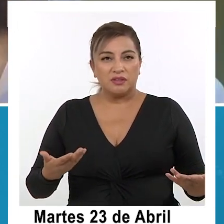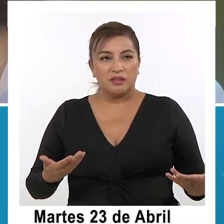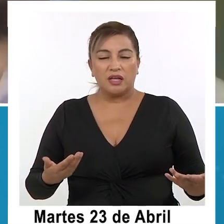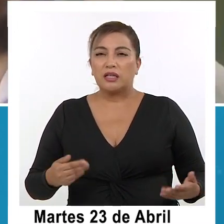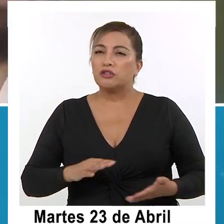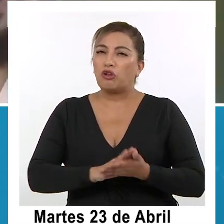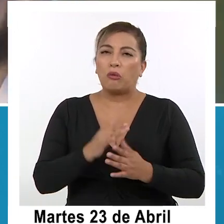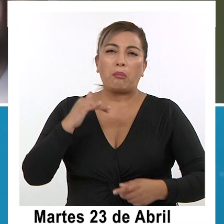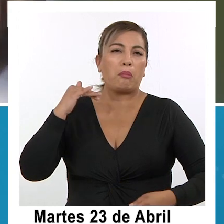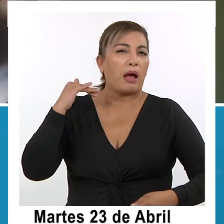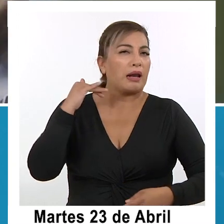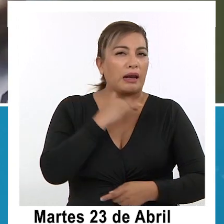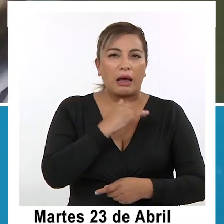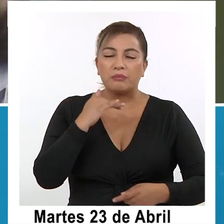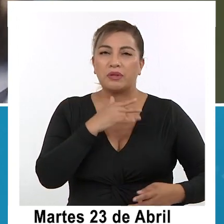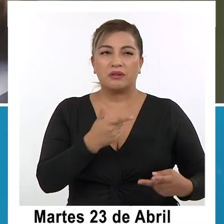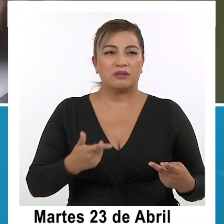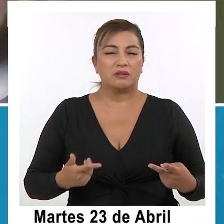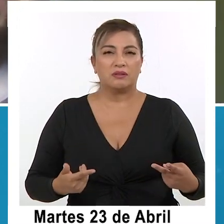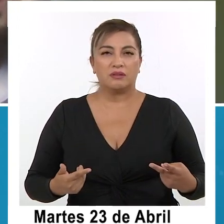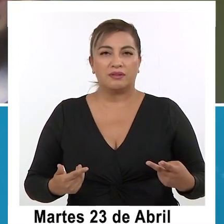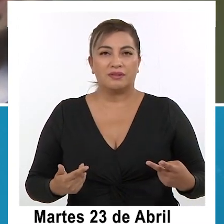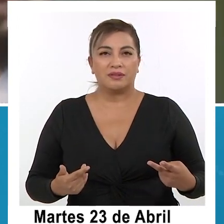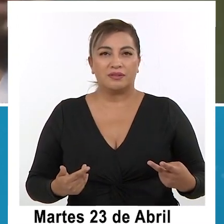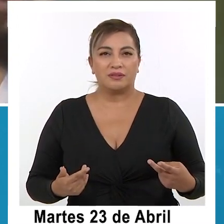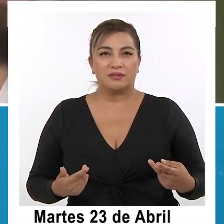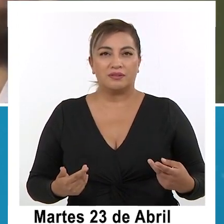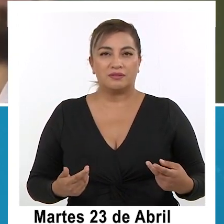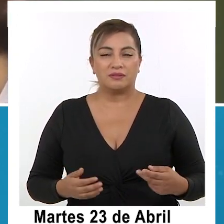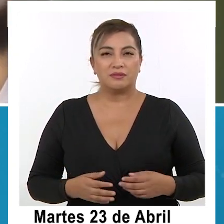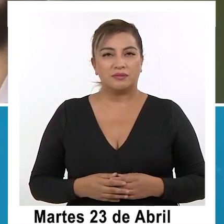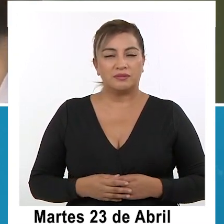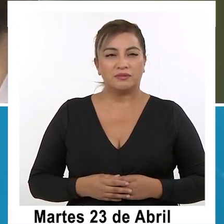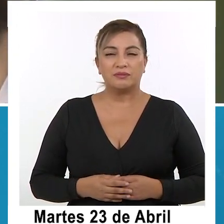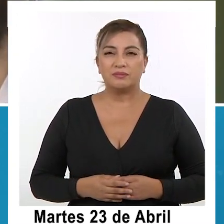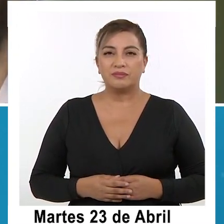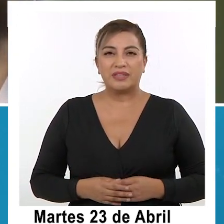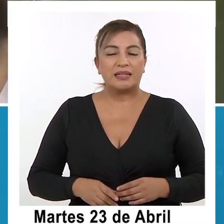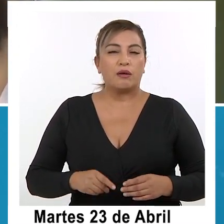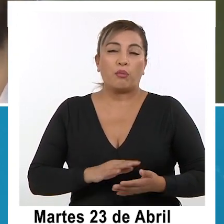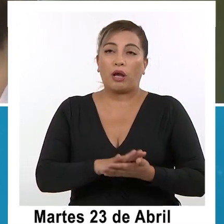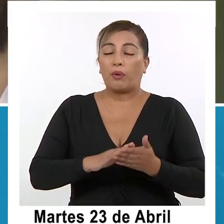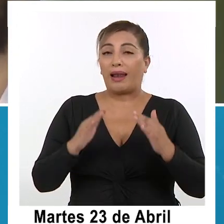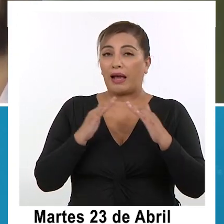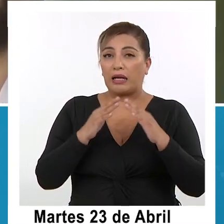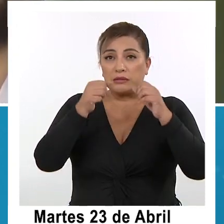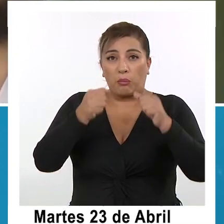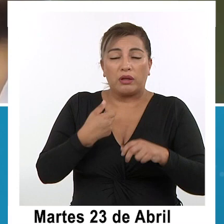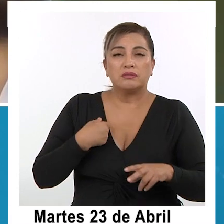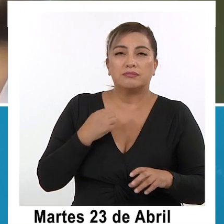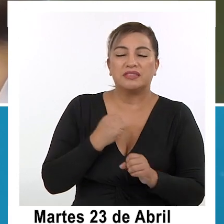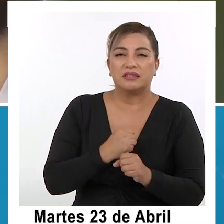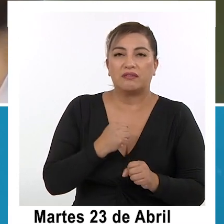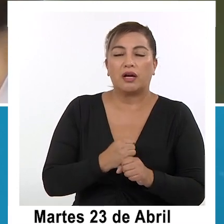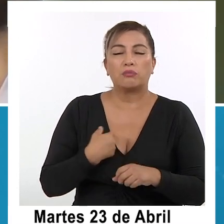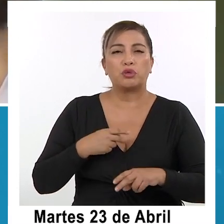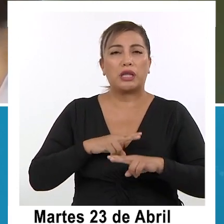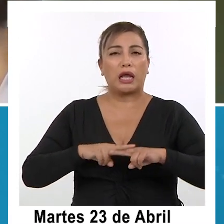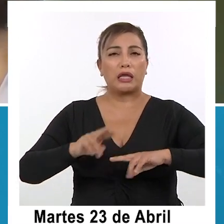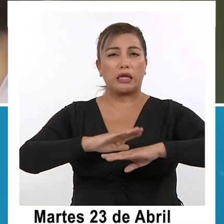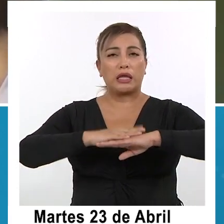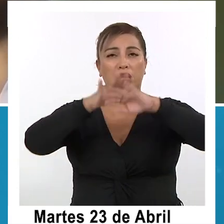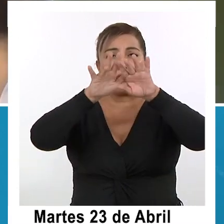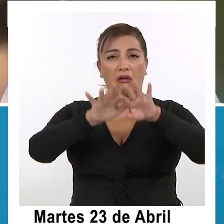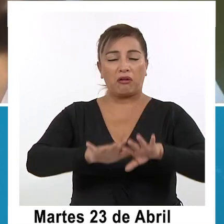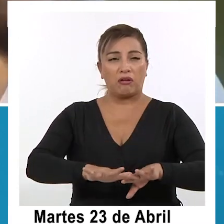más rápido con mayor capacidad y con con con todo eso o sea digamos desde la casa se puede trabajar eh tranquilamente en